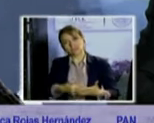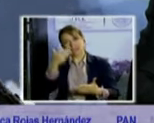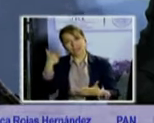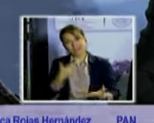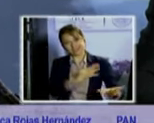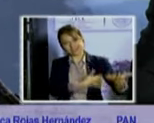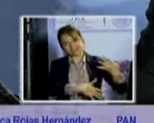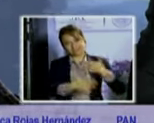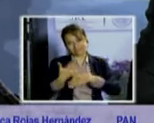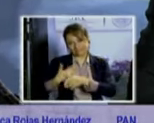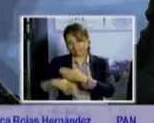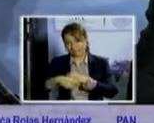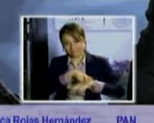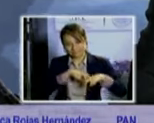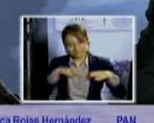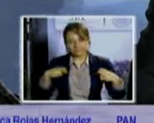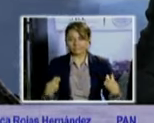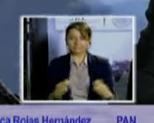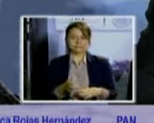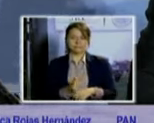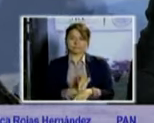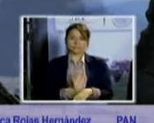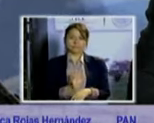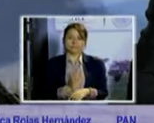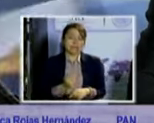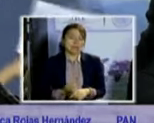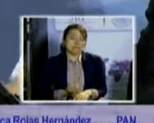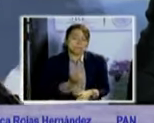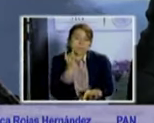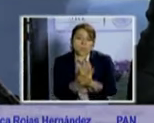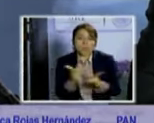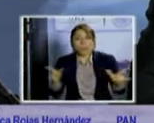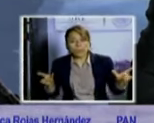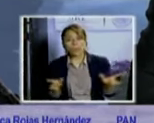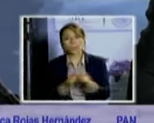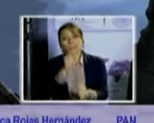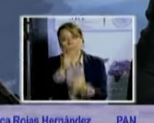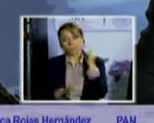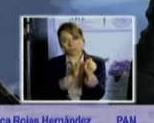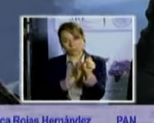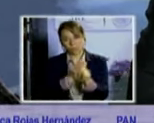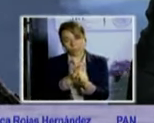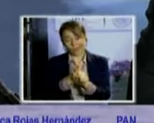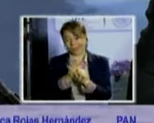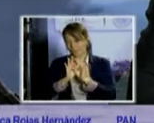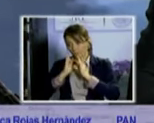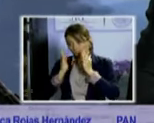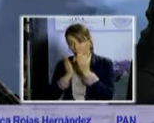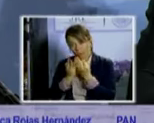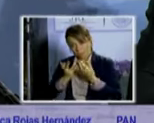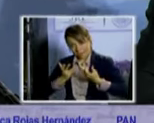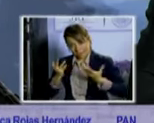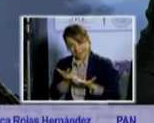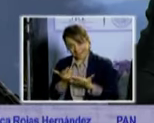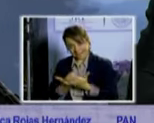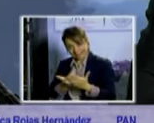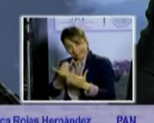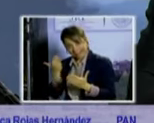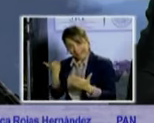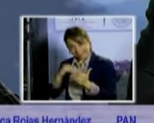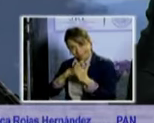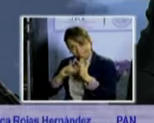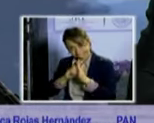está funcionando. Me parece que es la primera conclusión de consenso del panel y la primera conclusión más obvia, que